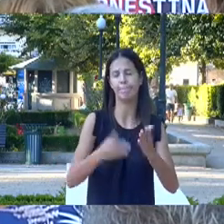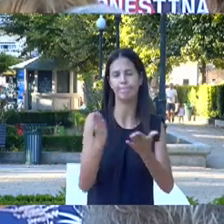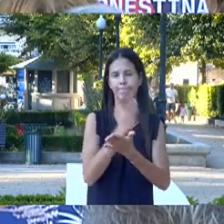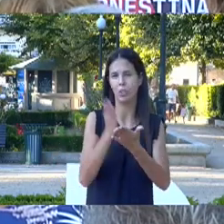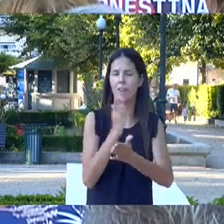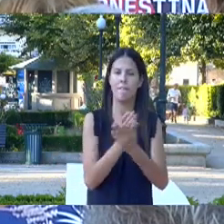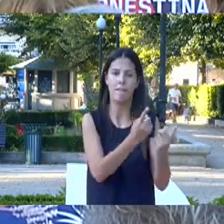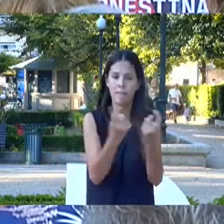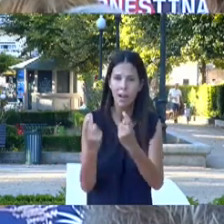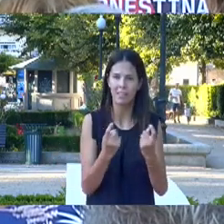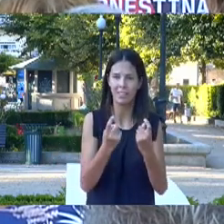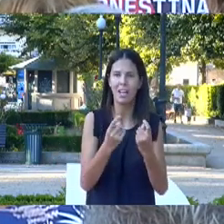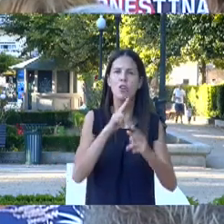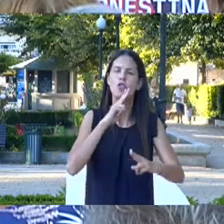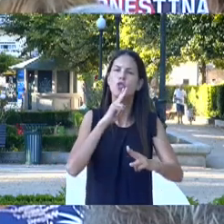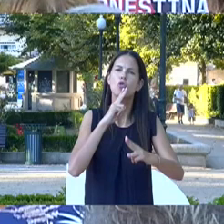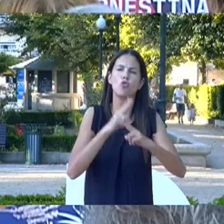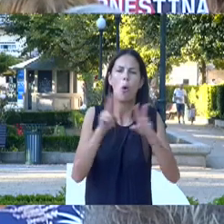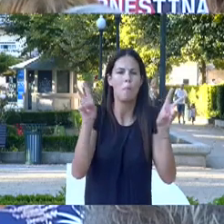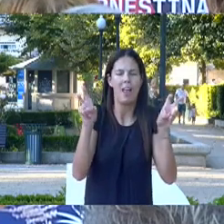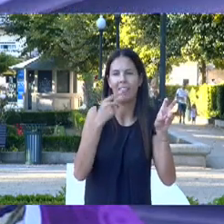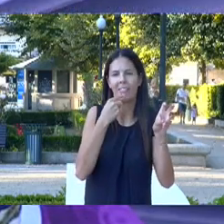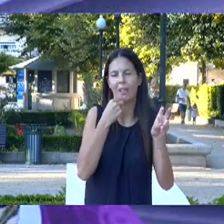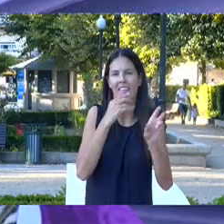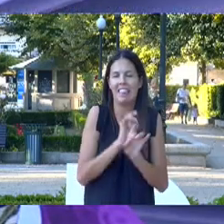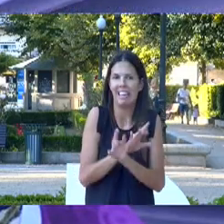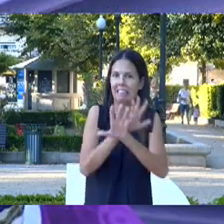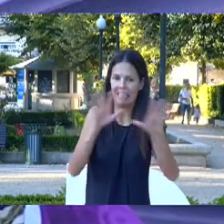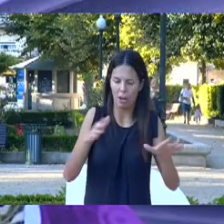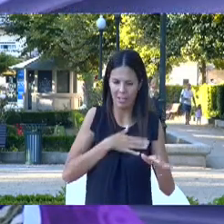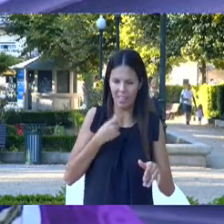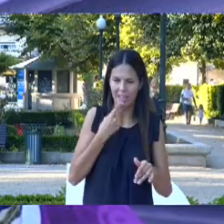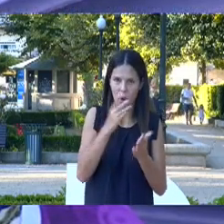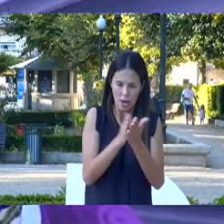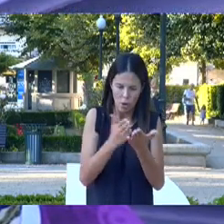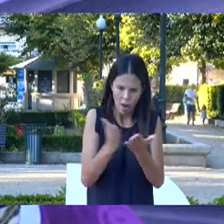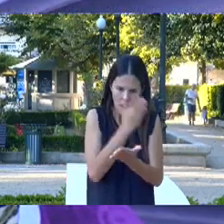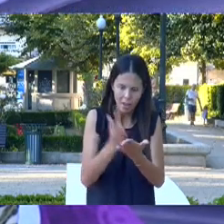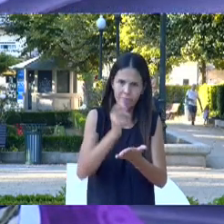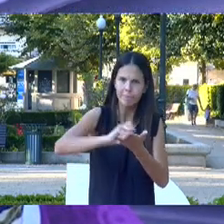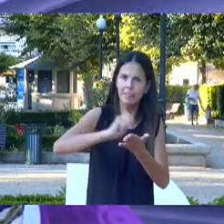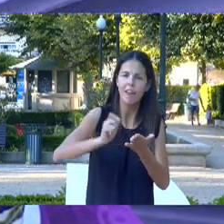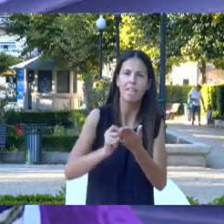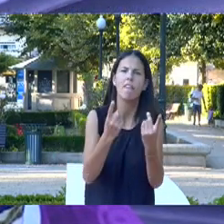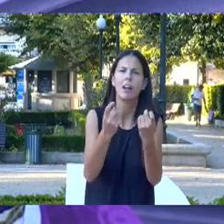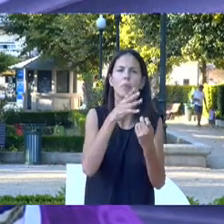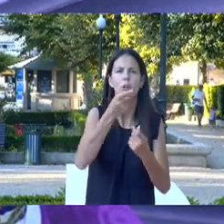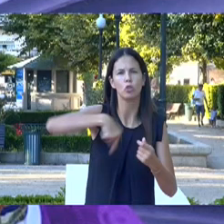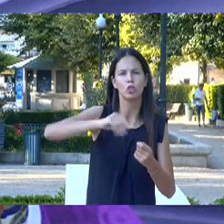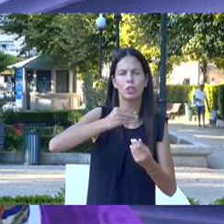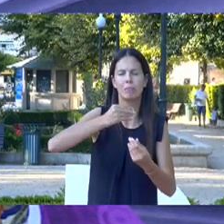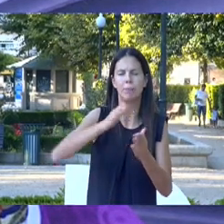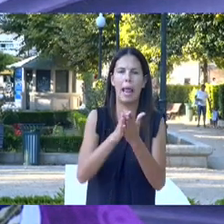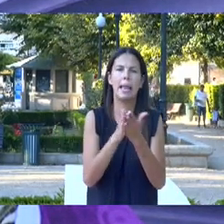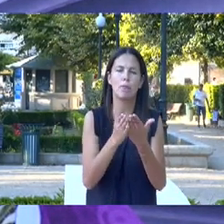páxinas, que o nome creo que o di todo, non? Faltan páxinas por escribir porque temos unha historia, uns libros de